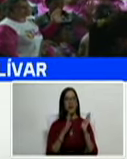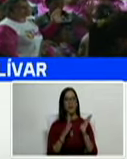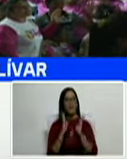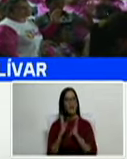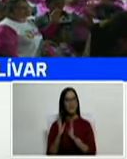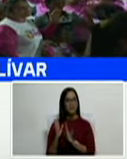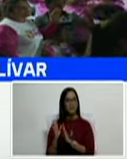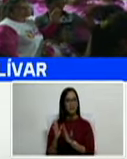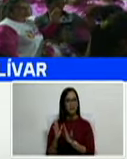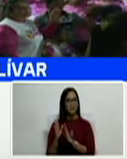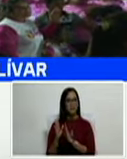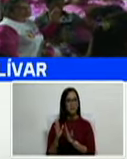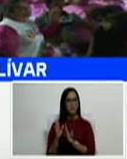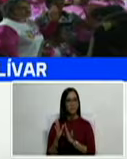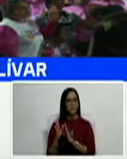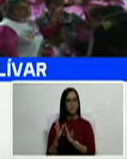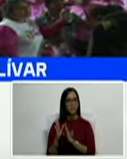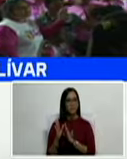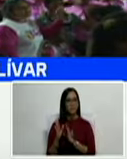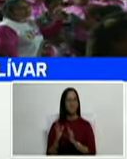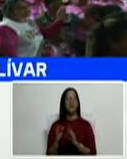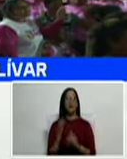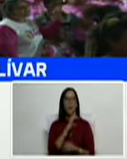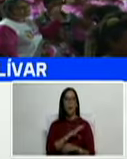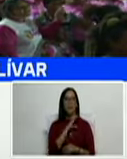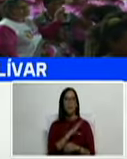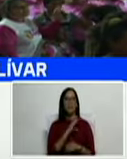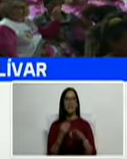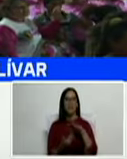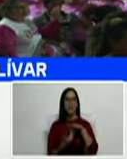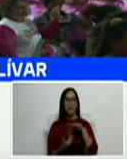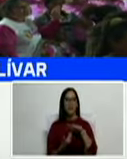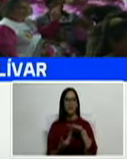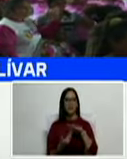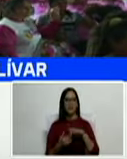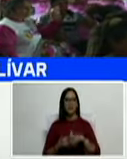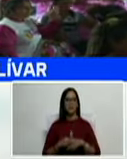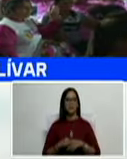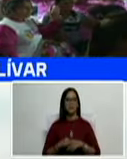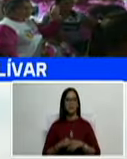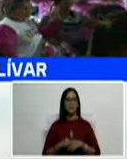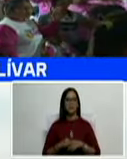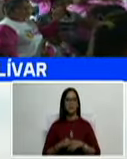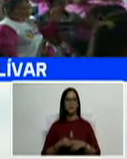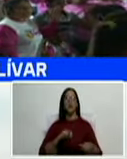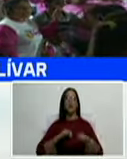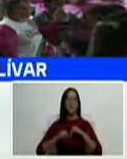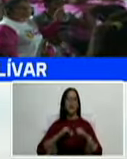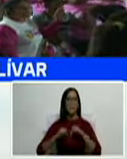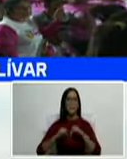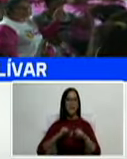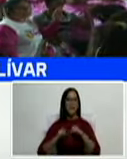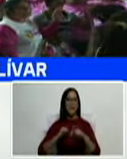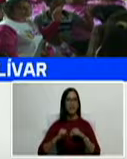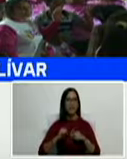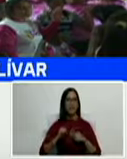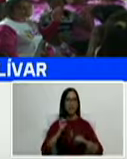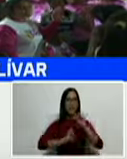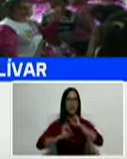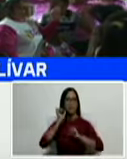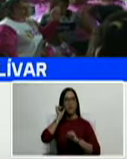Organizaré los comités de base, los movimientos feministas